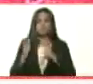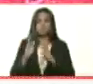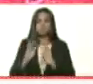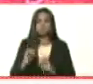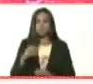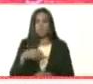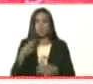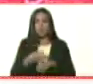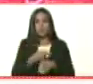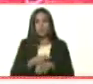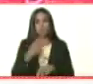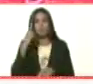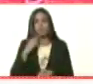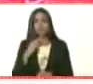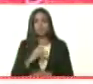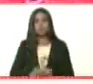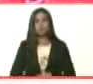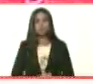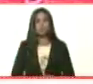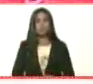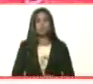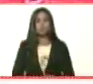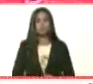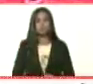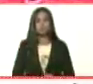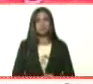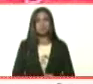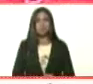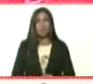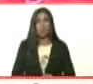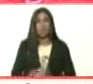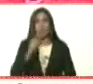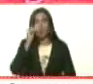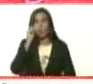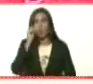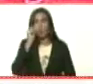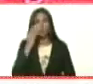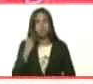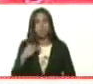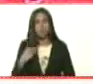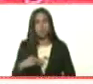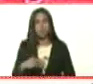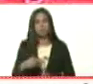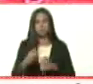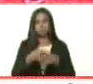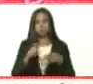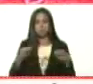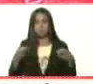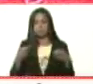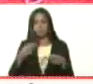bolivariano. Un hombre humilde, trabajador, joven general,